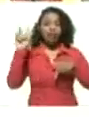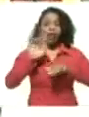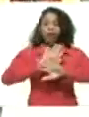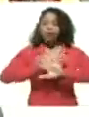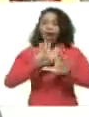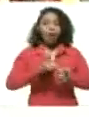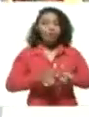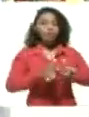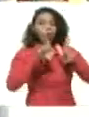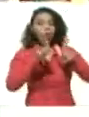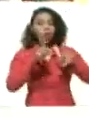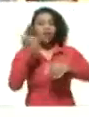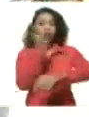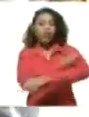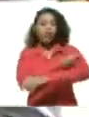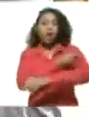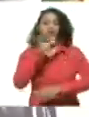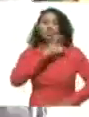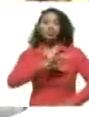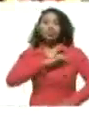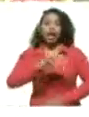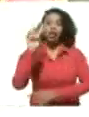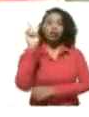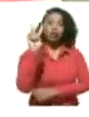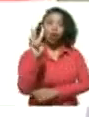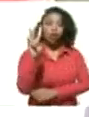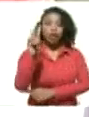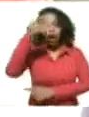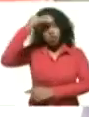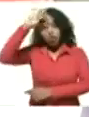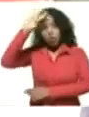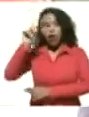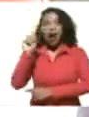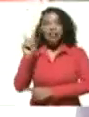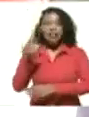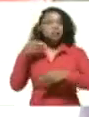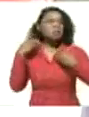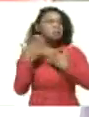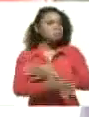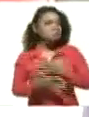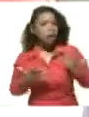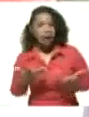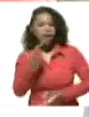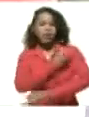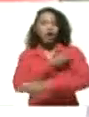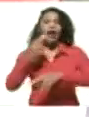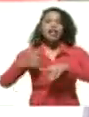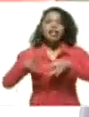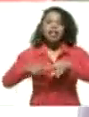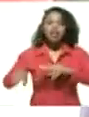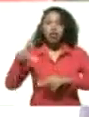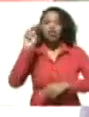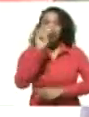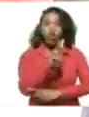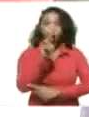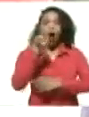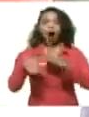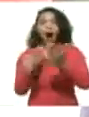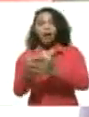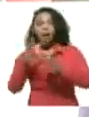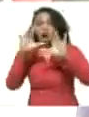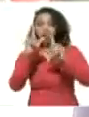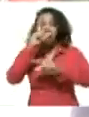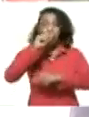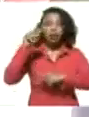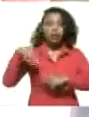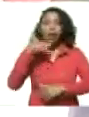la vacuna soberana 2 una vacuna de cuba para vacunar a los niños entre 2 y 11 años y esta semana